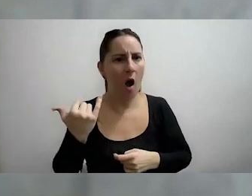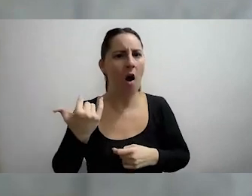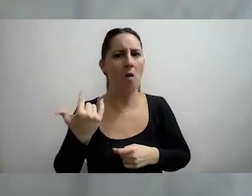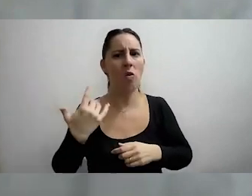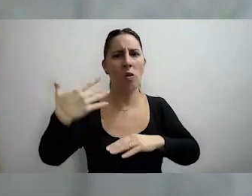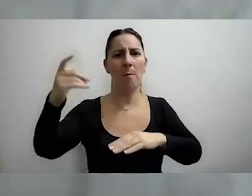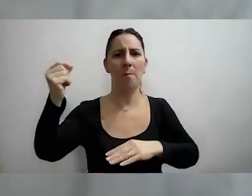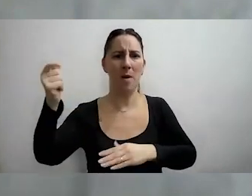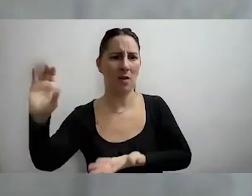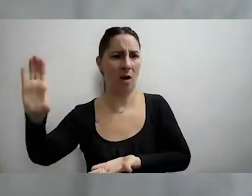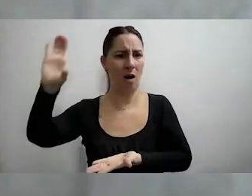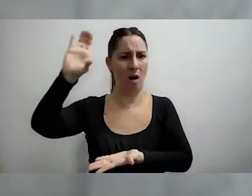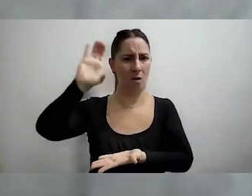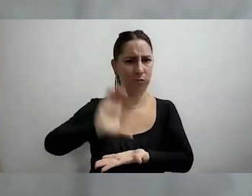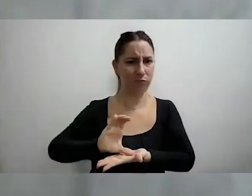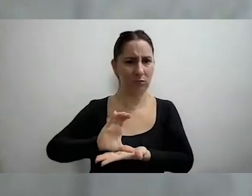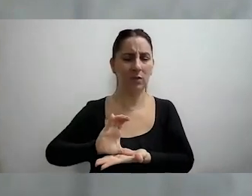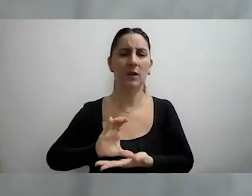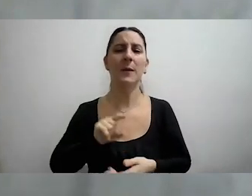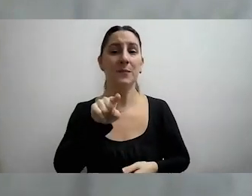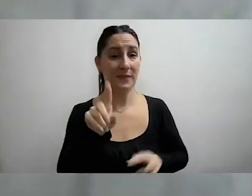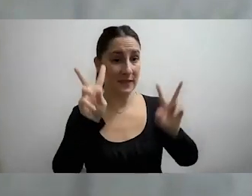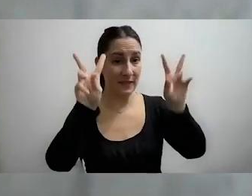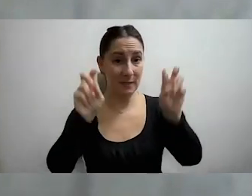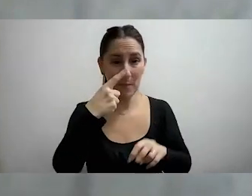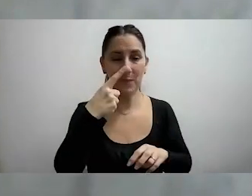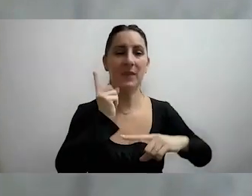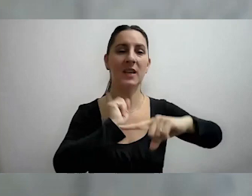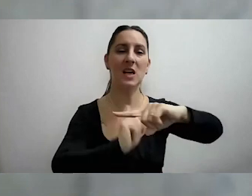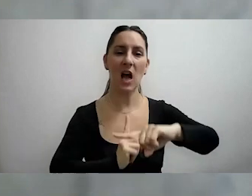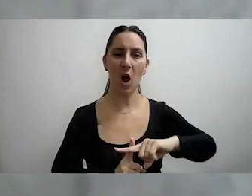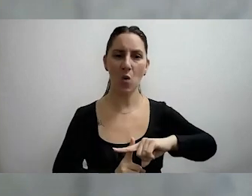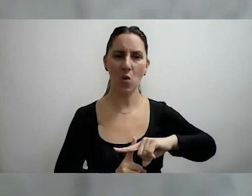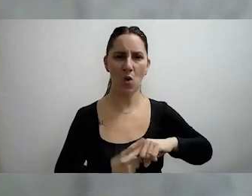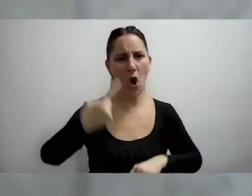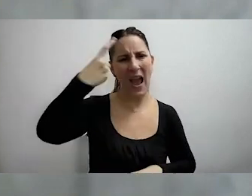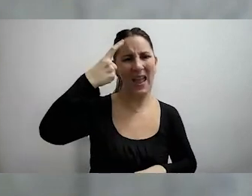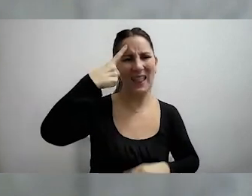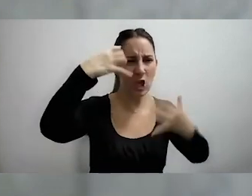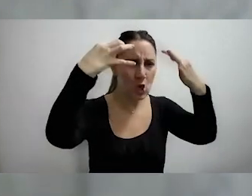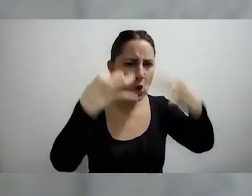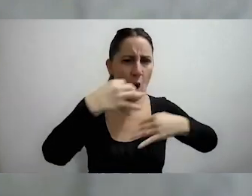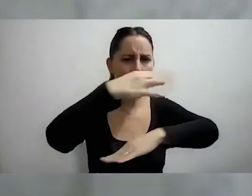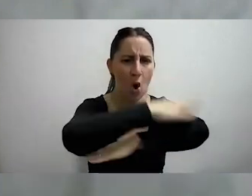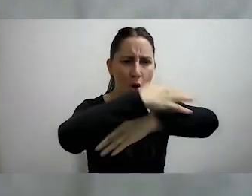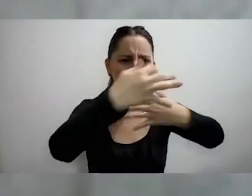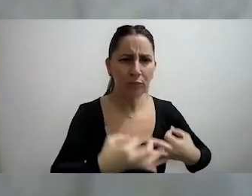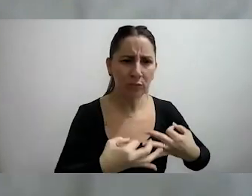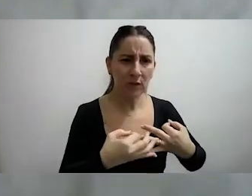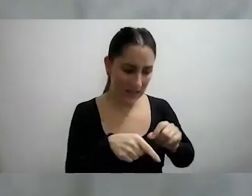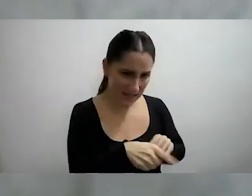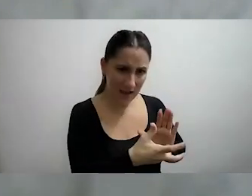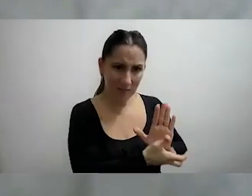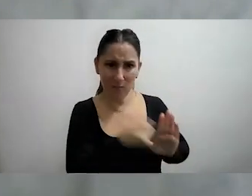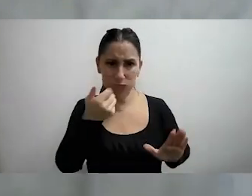dinero, ahí entra la ecuación, fíjense qué interesante el tema, ¿no? La ecuación de qué criterio ético aplico. ¿Produzco ese petróleo que me va a traer más